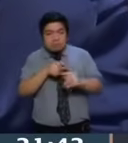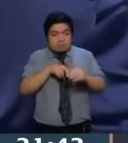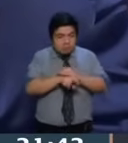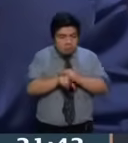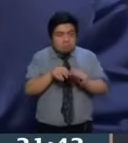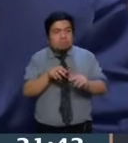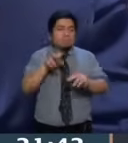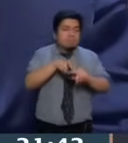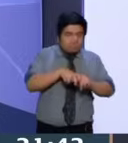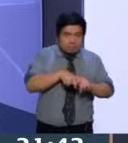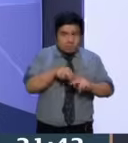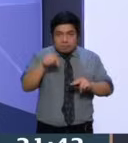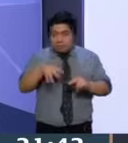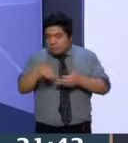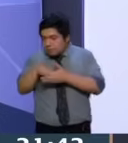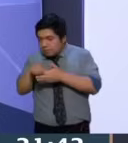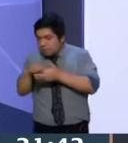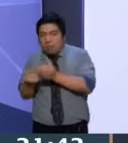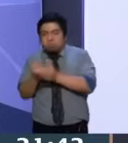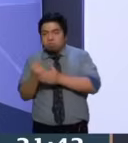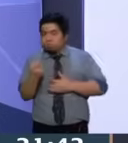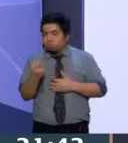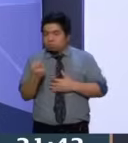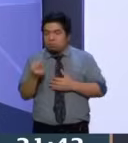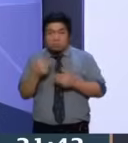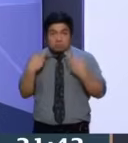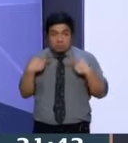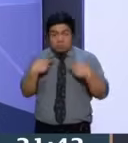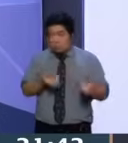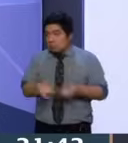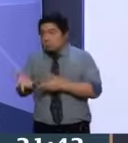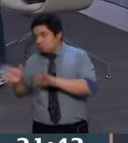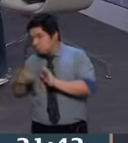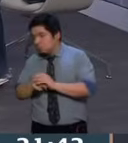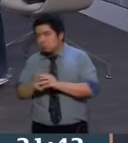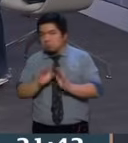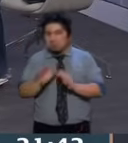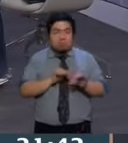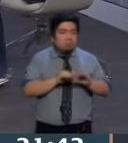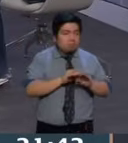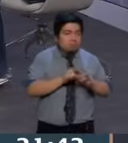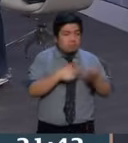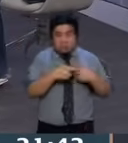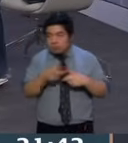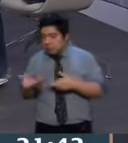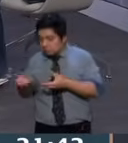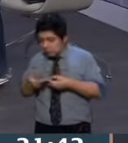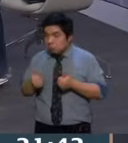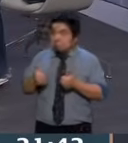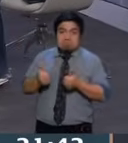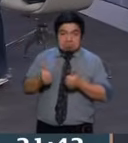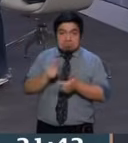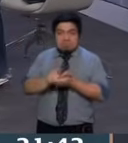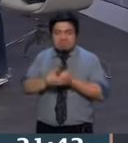trabajo y ahí hubiera este servicio de lavandería por $1, dejas tu ropa, te vas a chambear y de regreso ya está tu ropa limpia, híjole. Por poner un